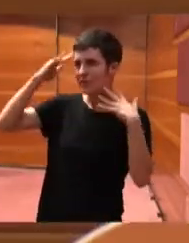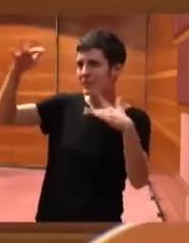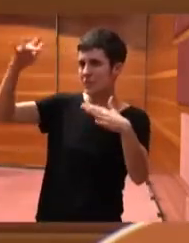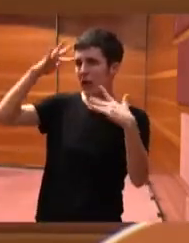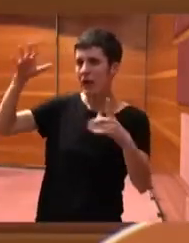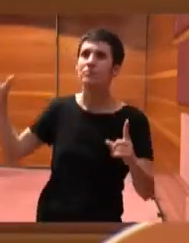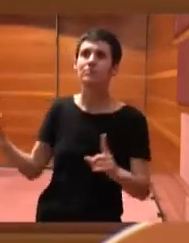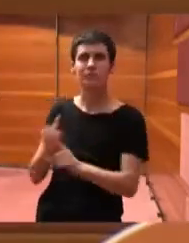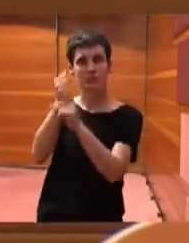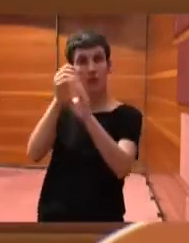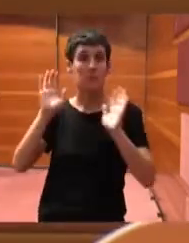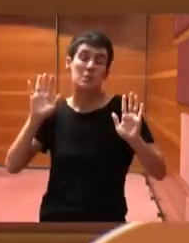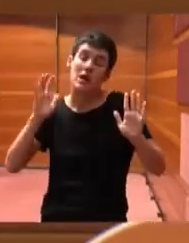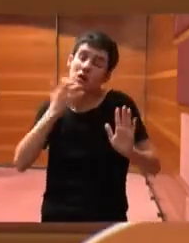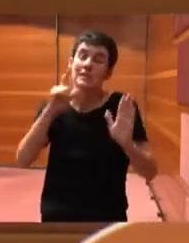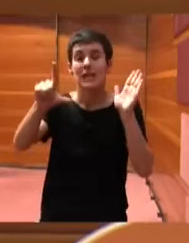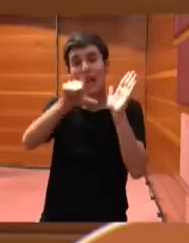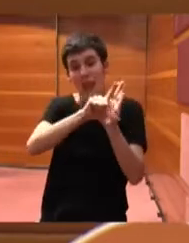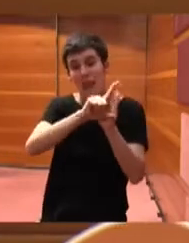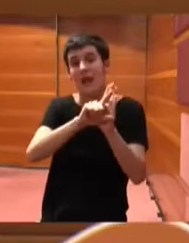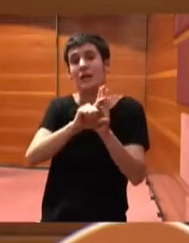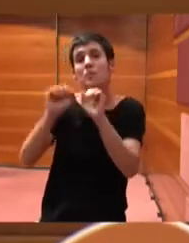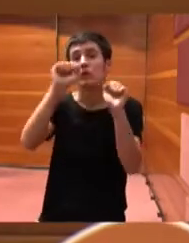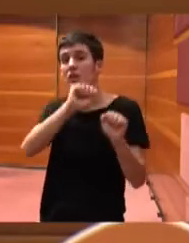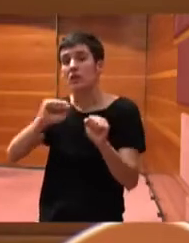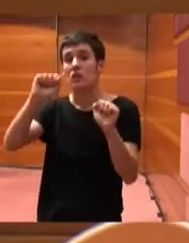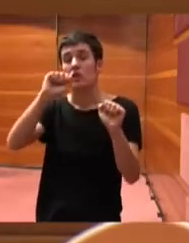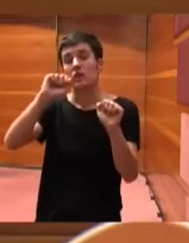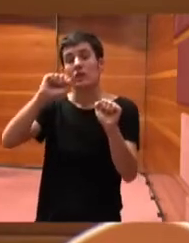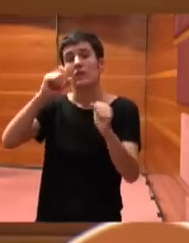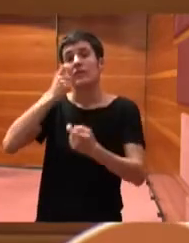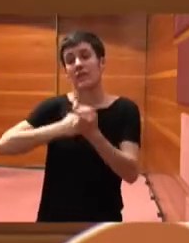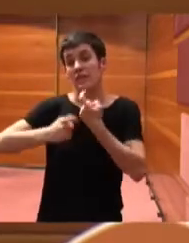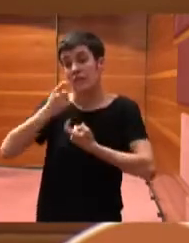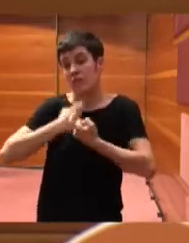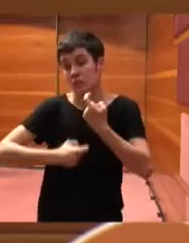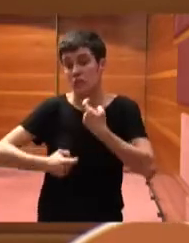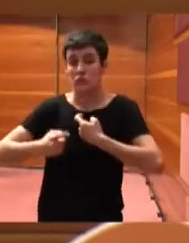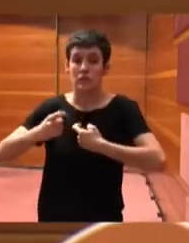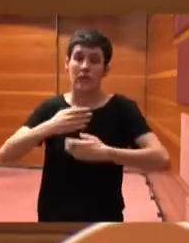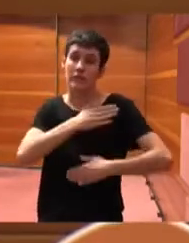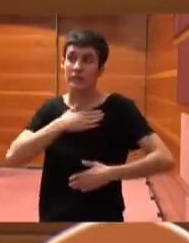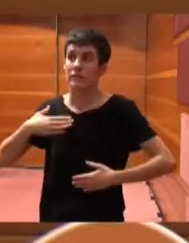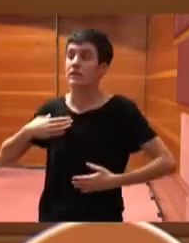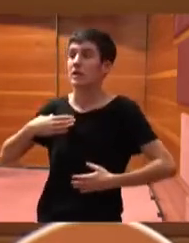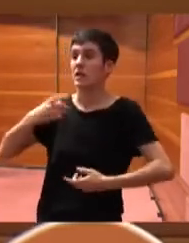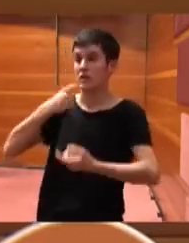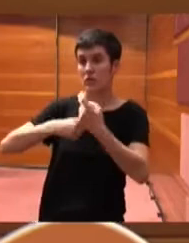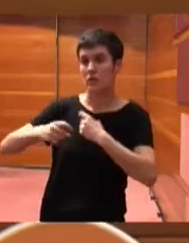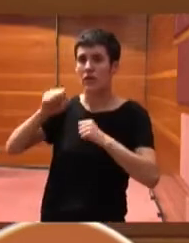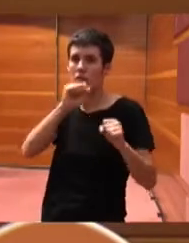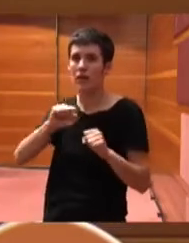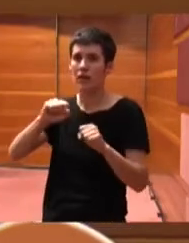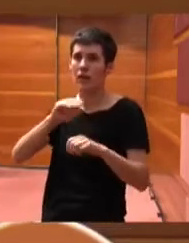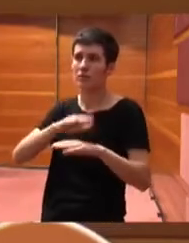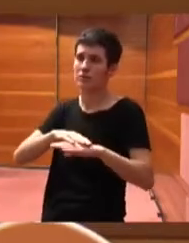propongamos. Pero si la ley de protección de datos no solamente permite salvaguardar los datos a las empresas para que no hagan